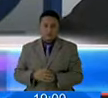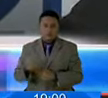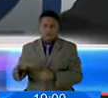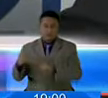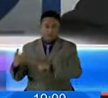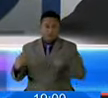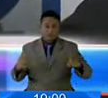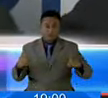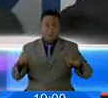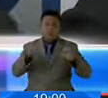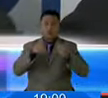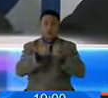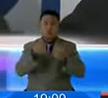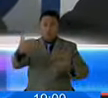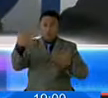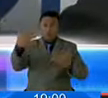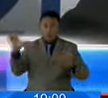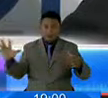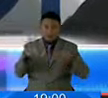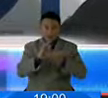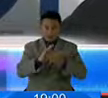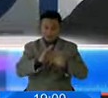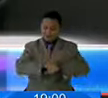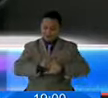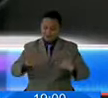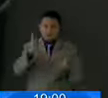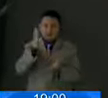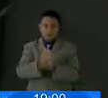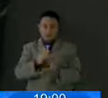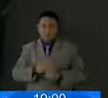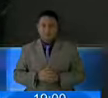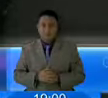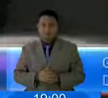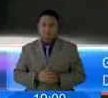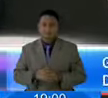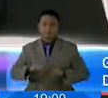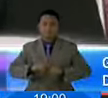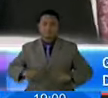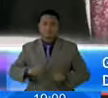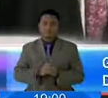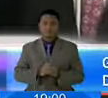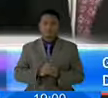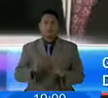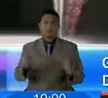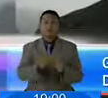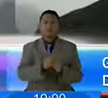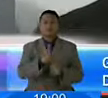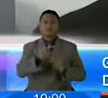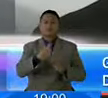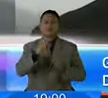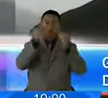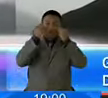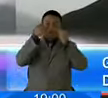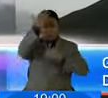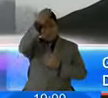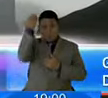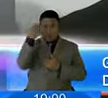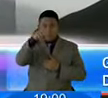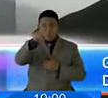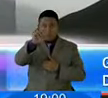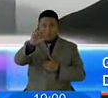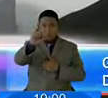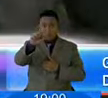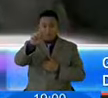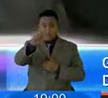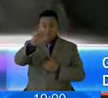a un partido político en el Ecuador. Por su parte, su binomio Andrés Páez mencionó que llama la atención el cese de